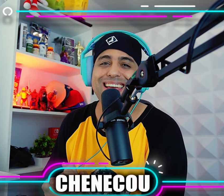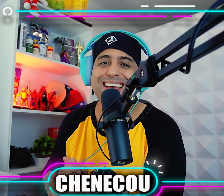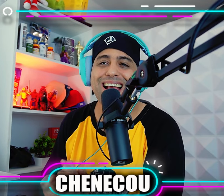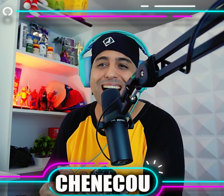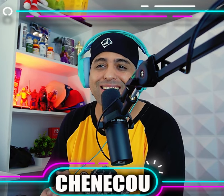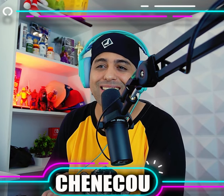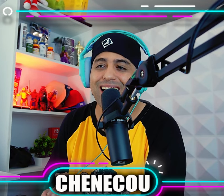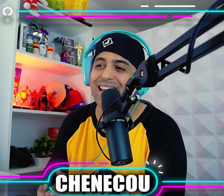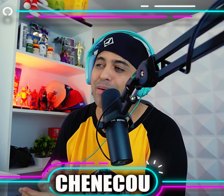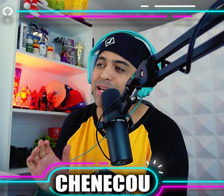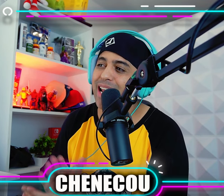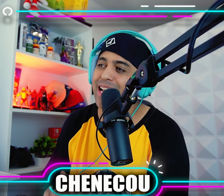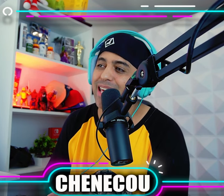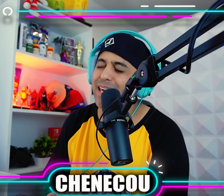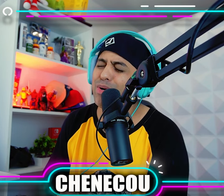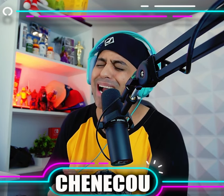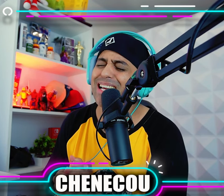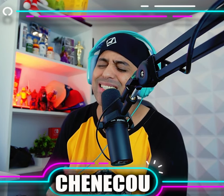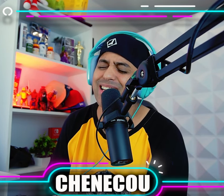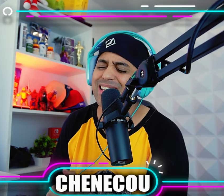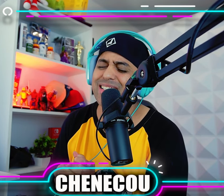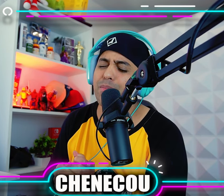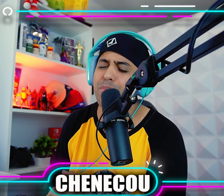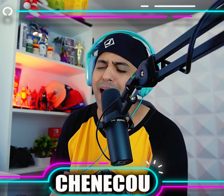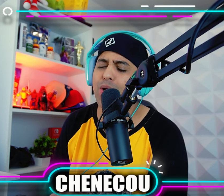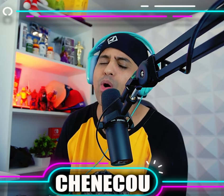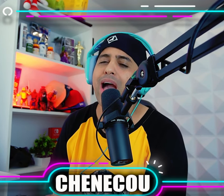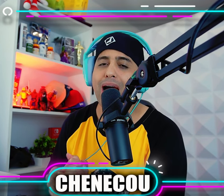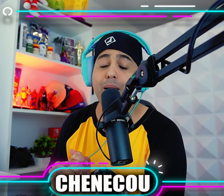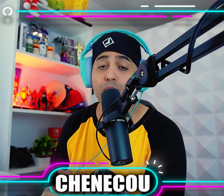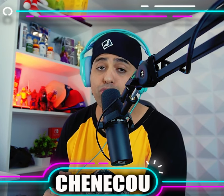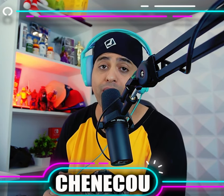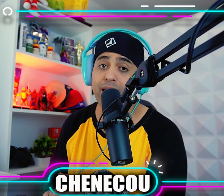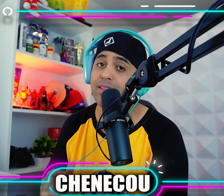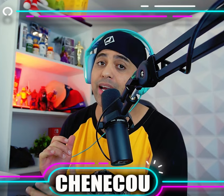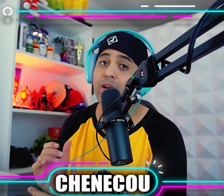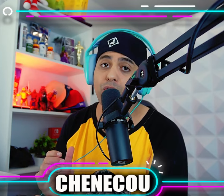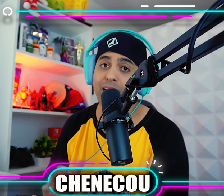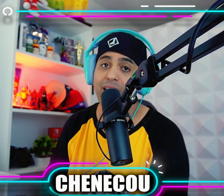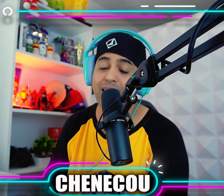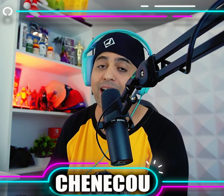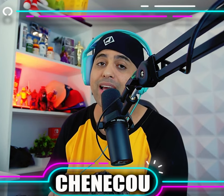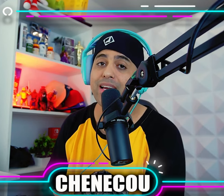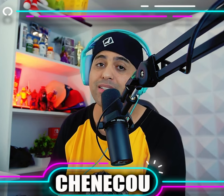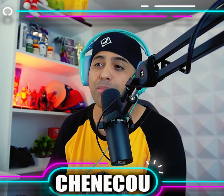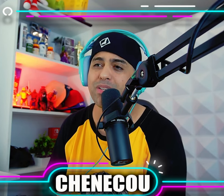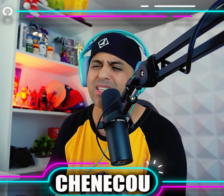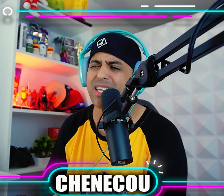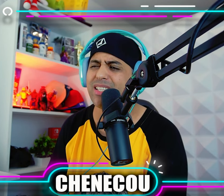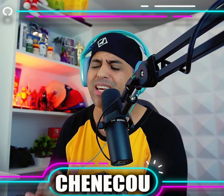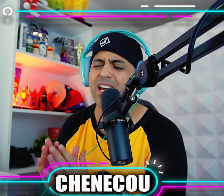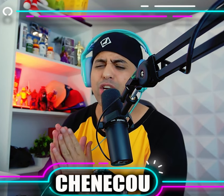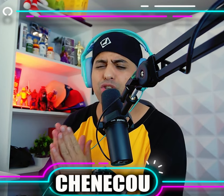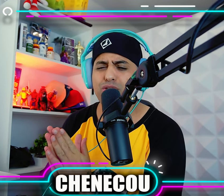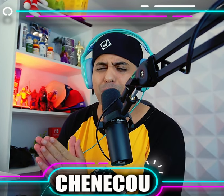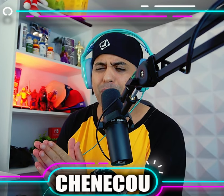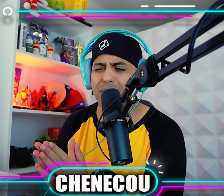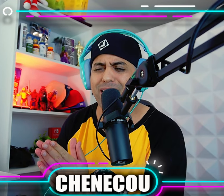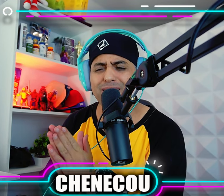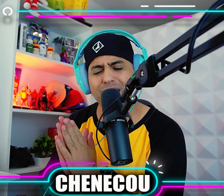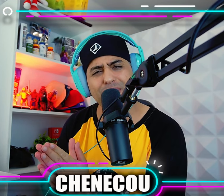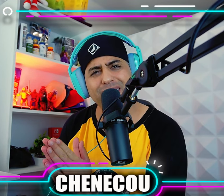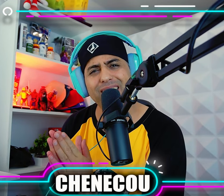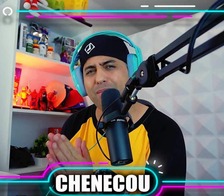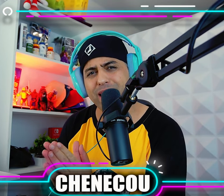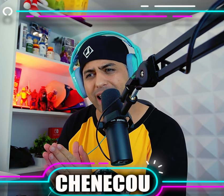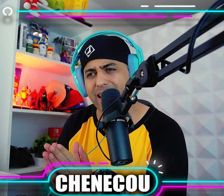me encanta que Milei le dé una galleta sin mano a mucha gente que no creía en este presidente. Yo siempre